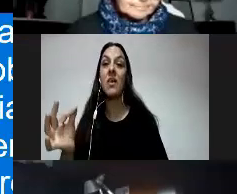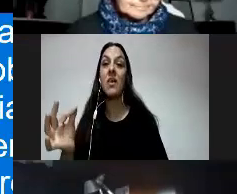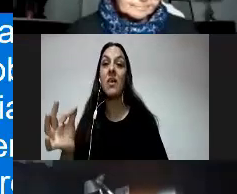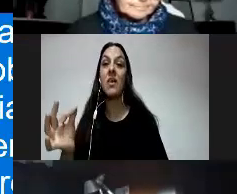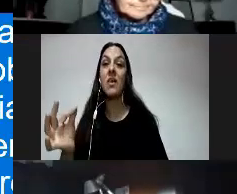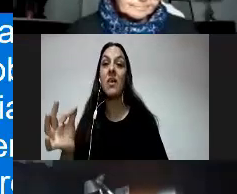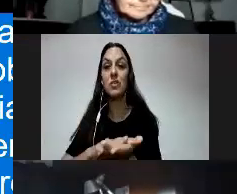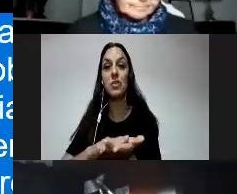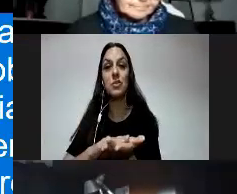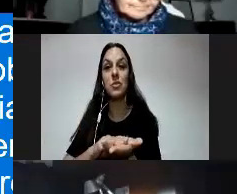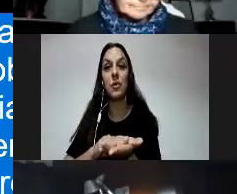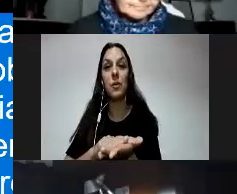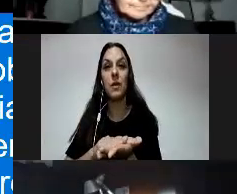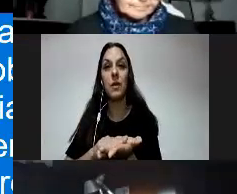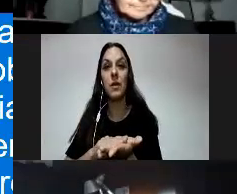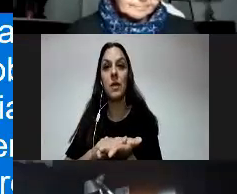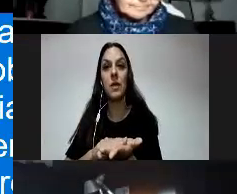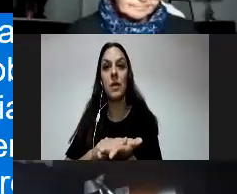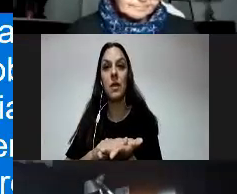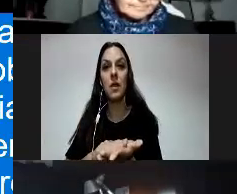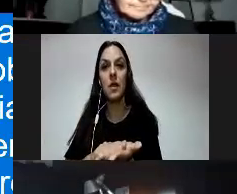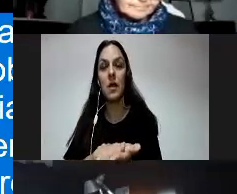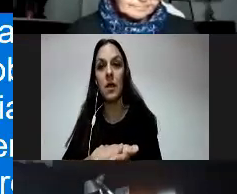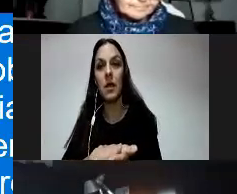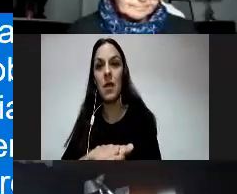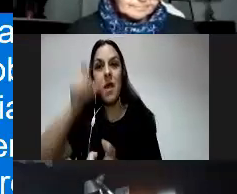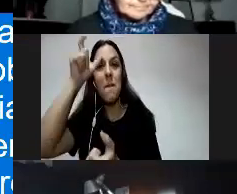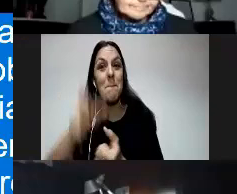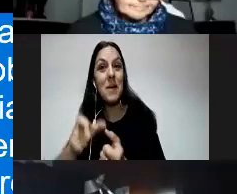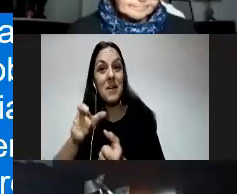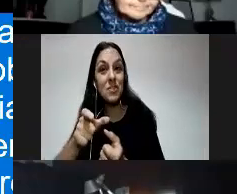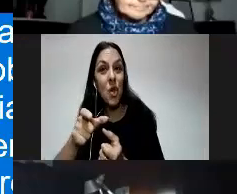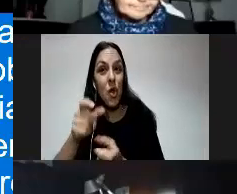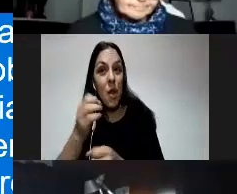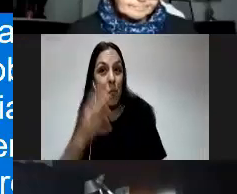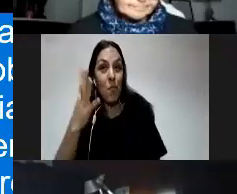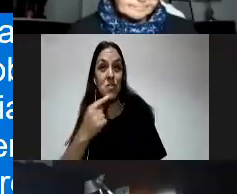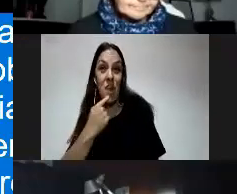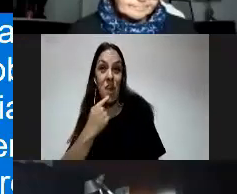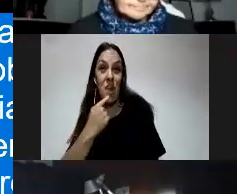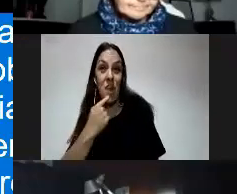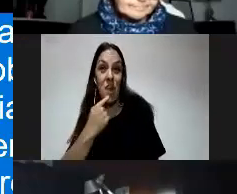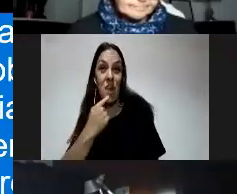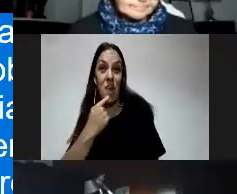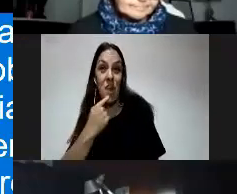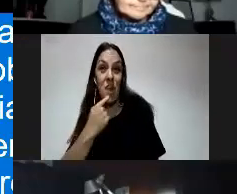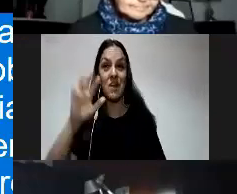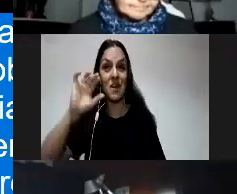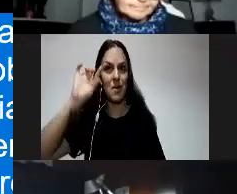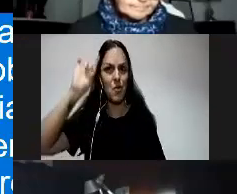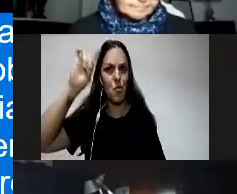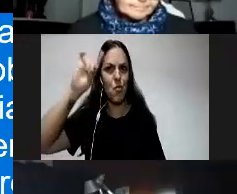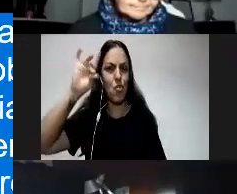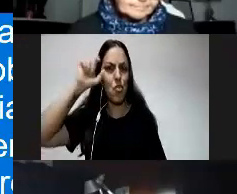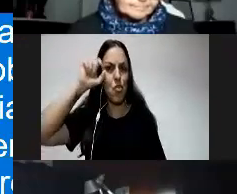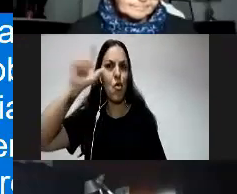a Rudolf von Jhering, el cual manifiesta el derecho como una